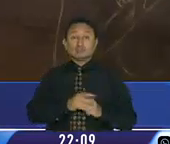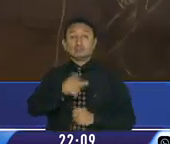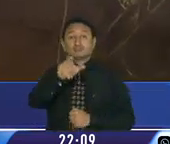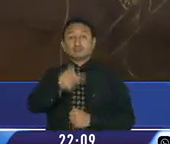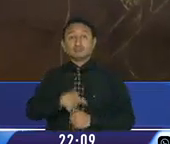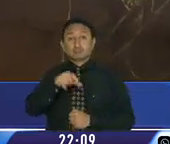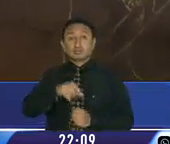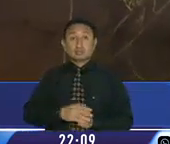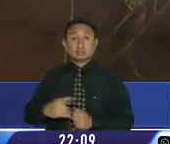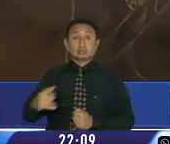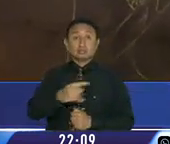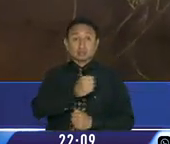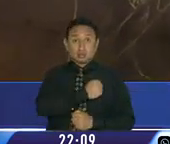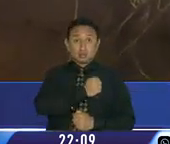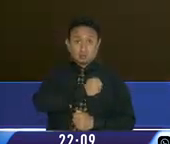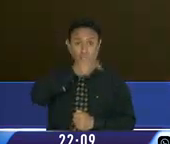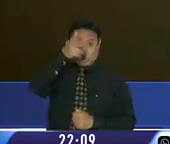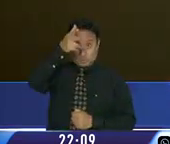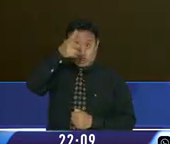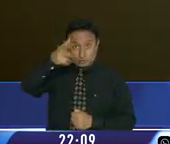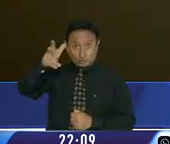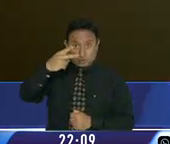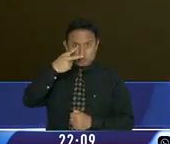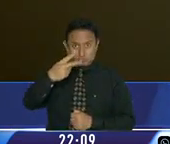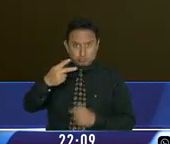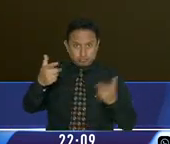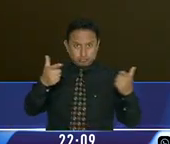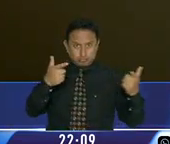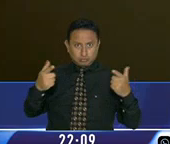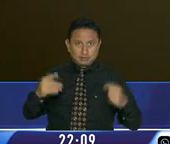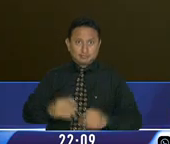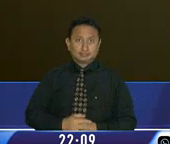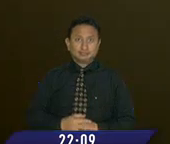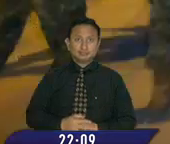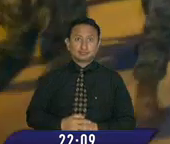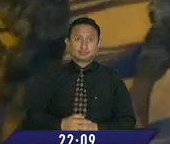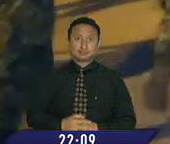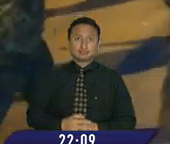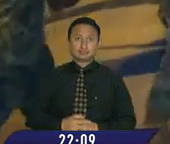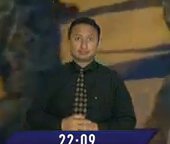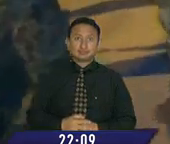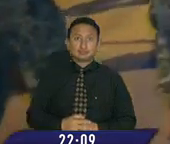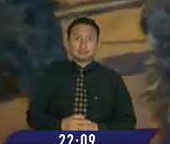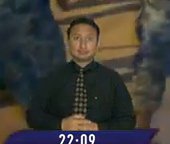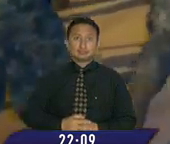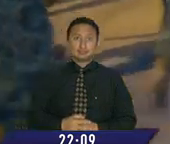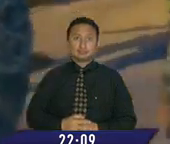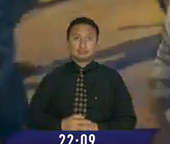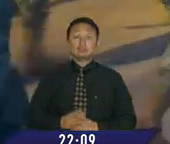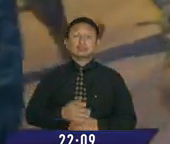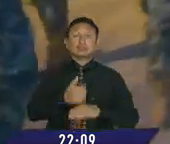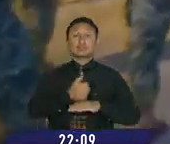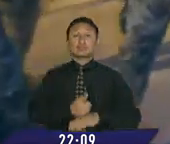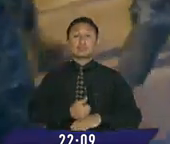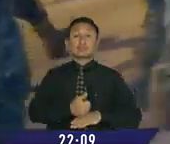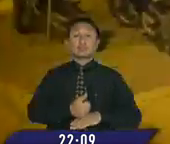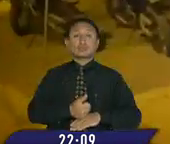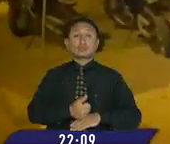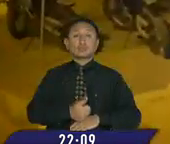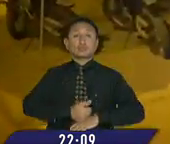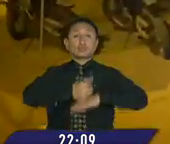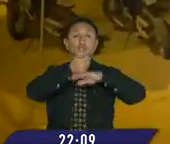tienen cámaras de videos para vigilar quién entra y sale del lugar. El comandante de la brigada mencionó que estos operativos se